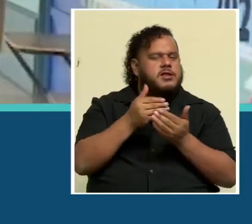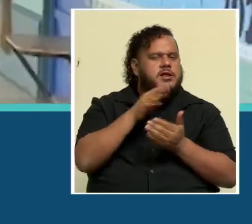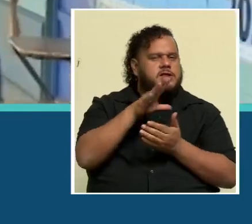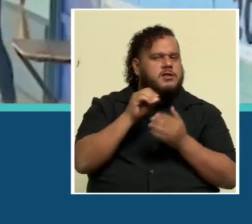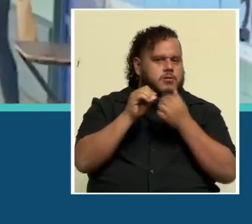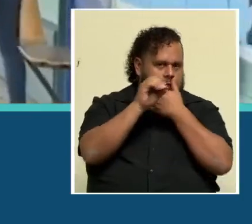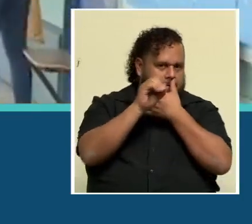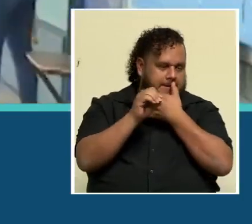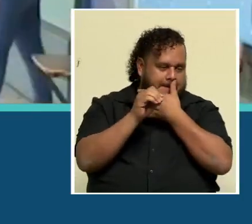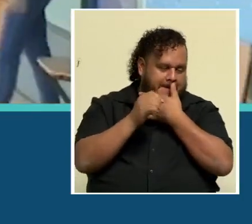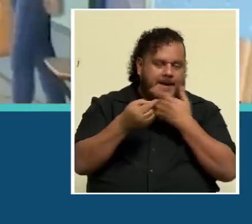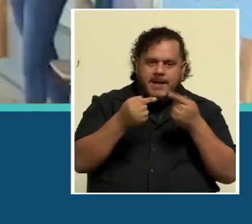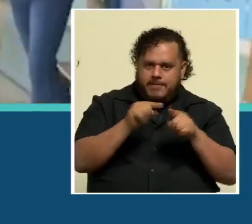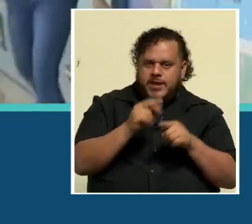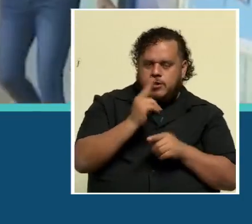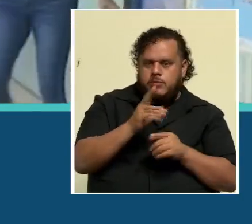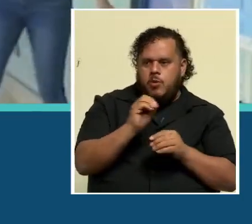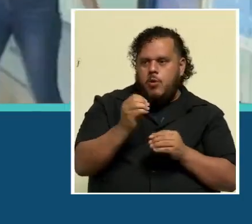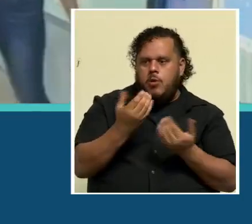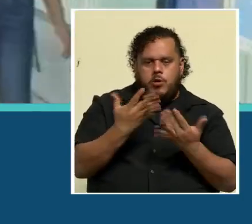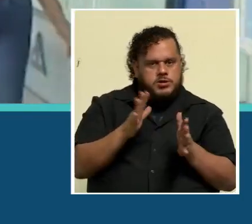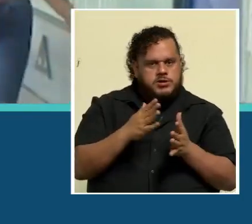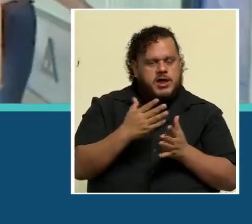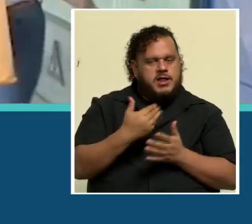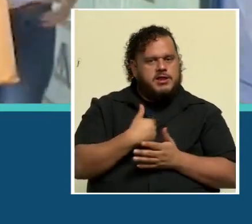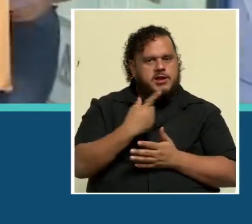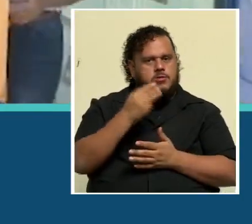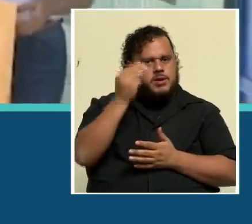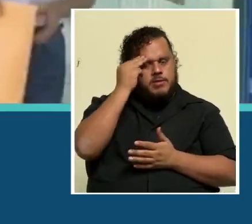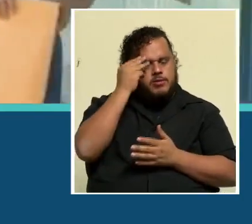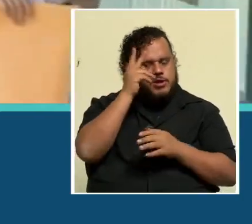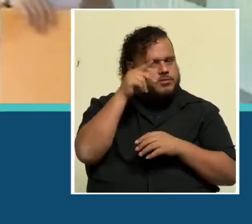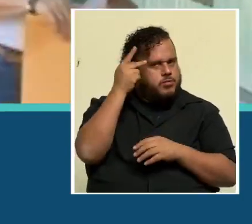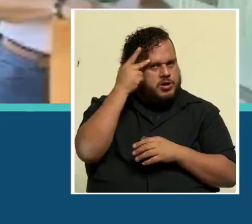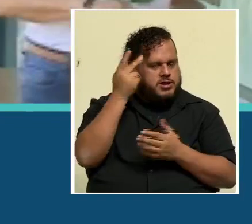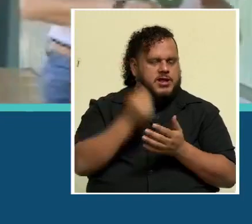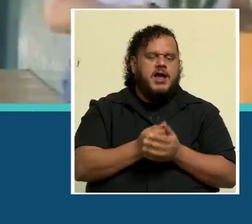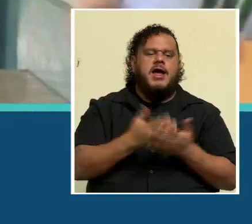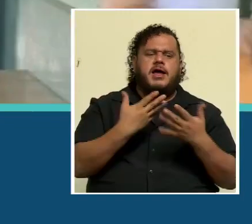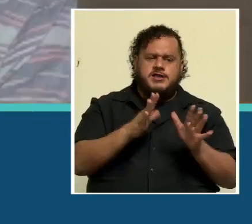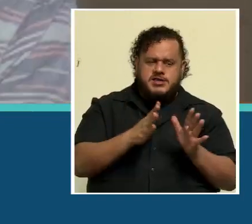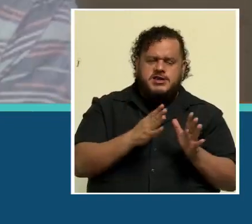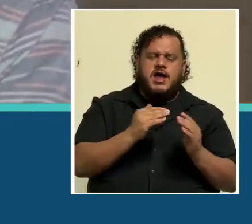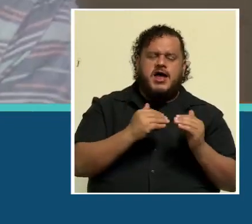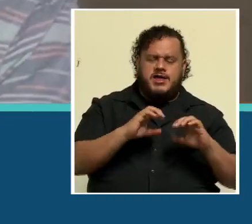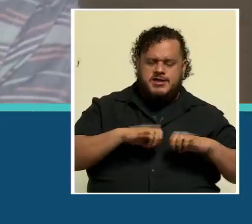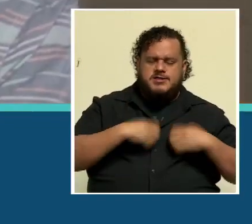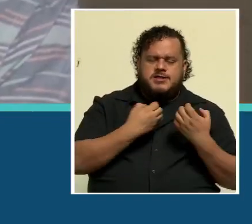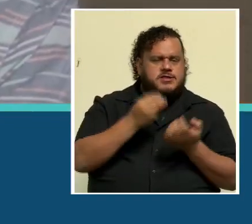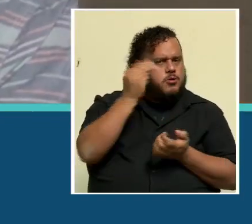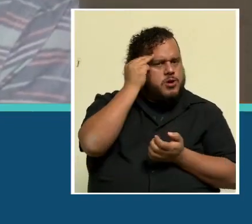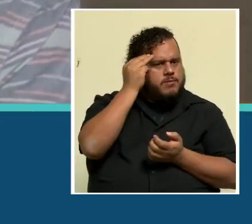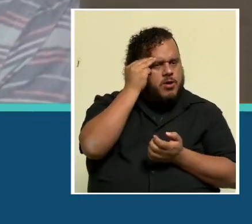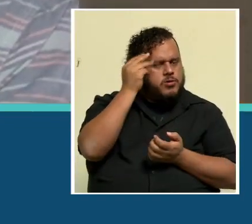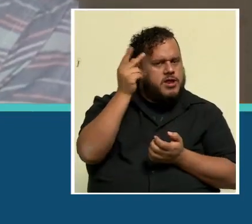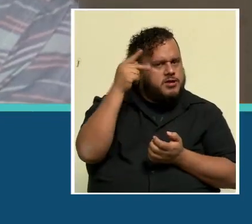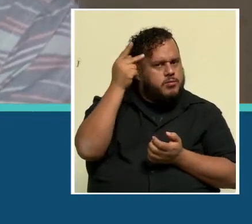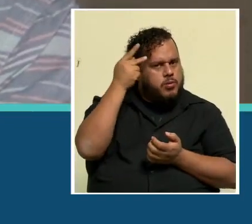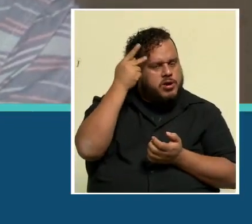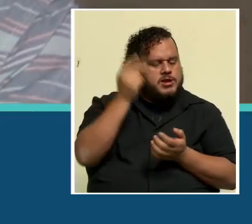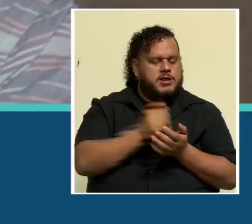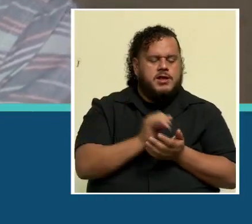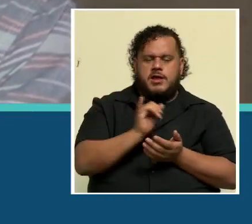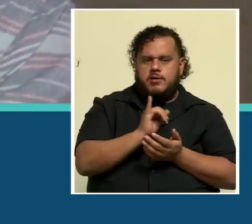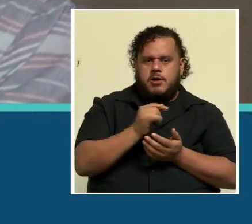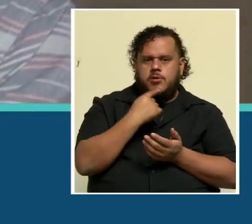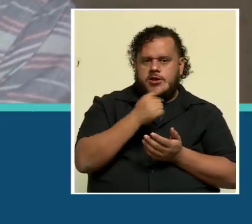¿ocurre un mismo fenómeno o ya hay una madurez política diferente? Digamos, hay una mayor madurez ahí, sobre todo, como decía, los